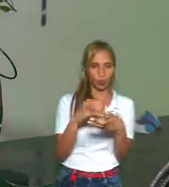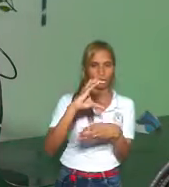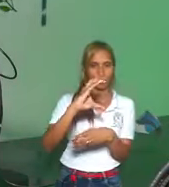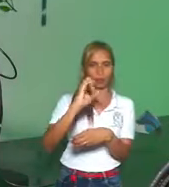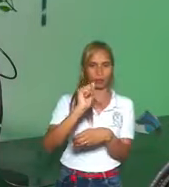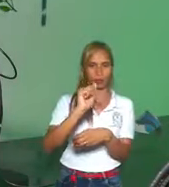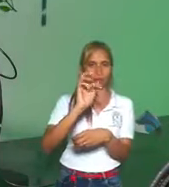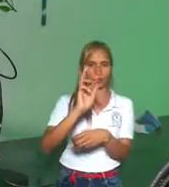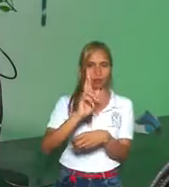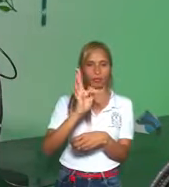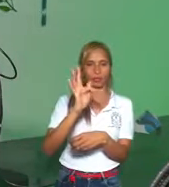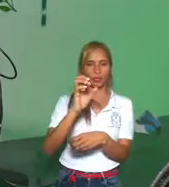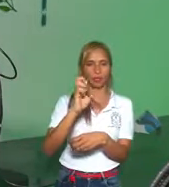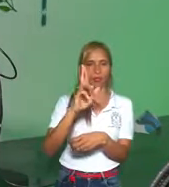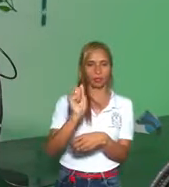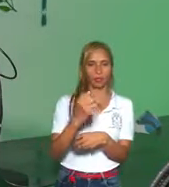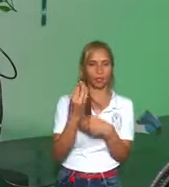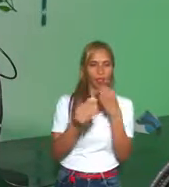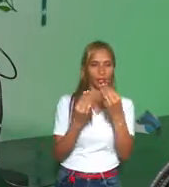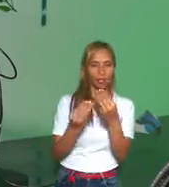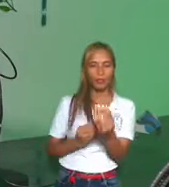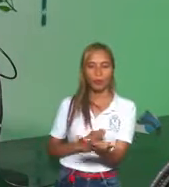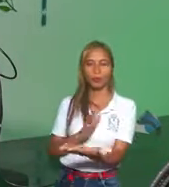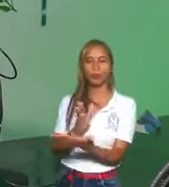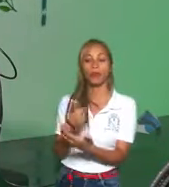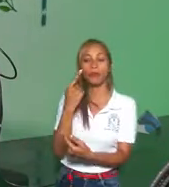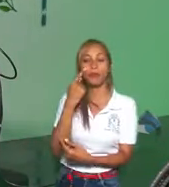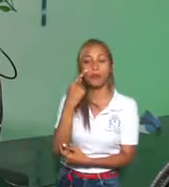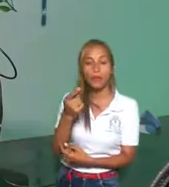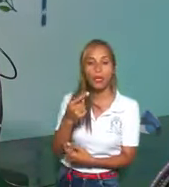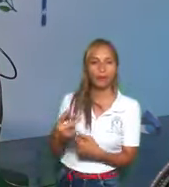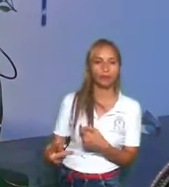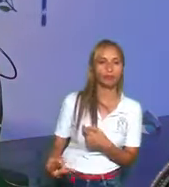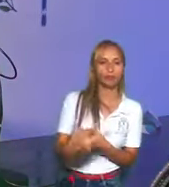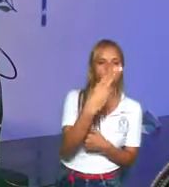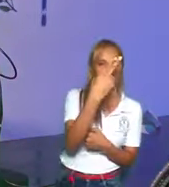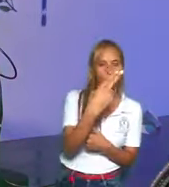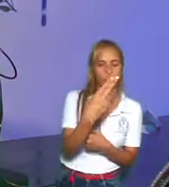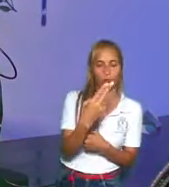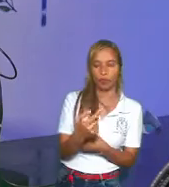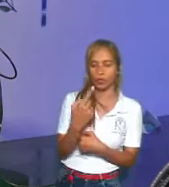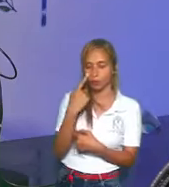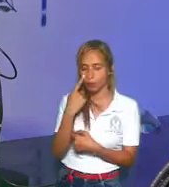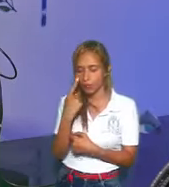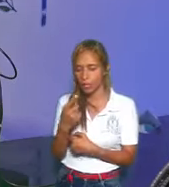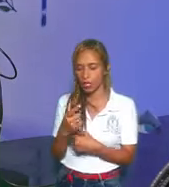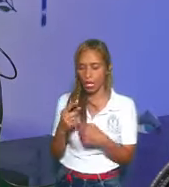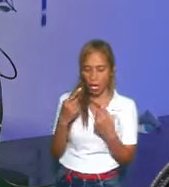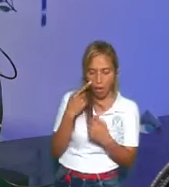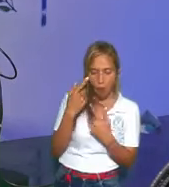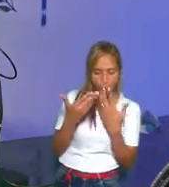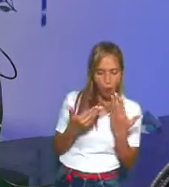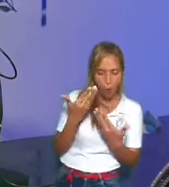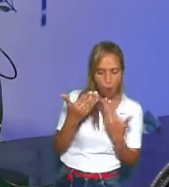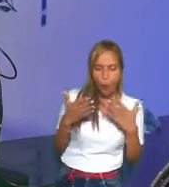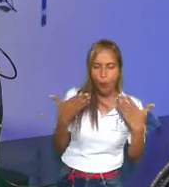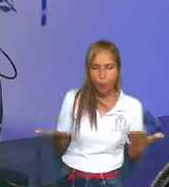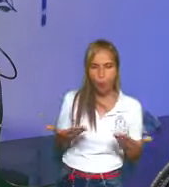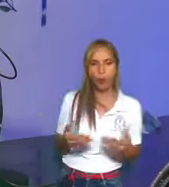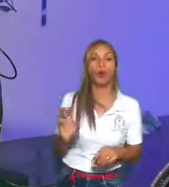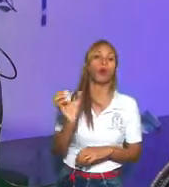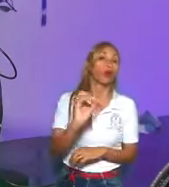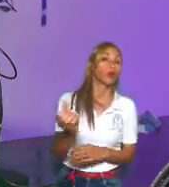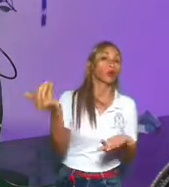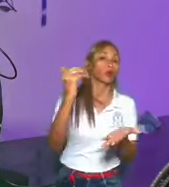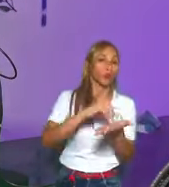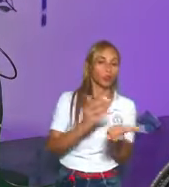realizar suspensiones, cortes, reinstalaciones y reconexiones del servicio de acueducto, realizar las